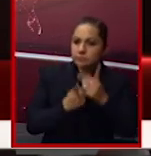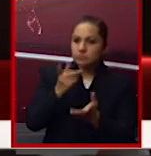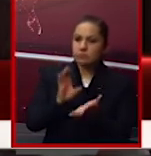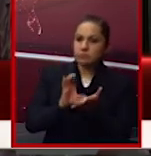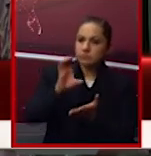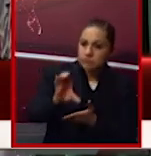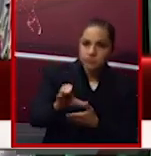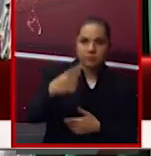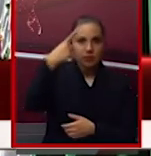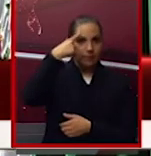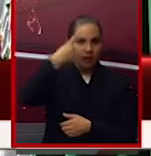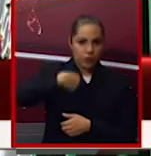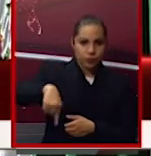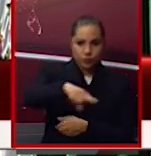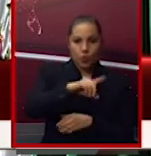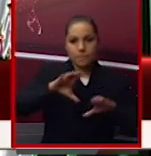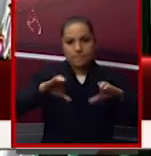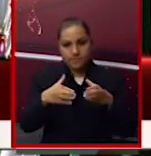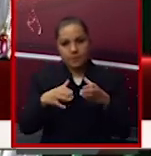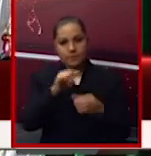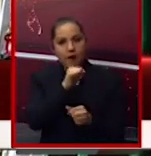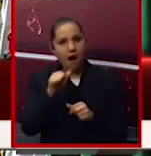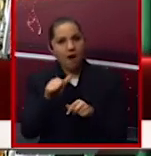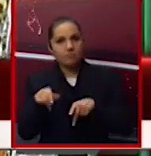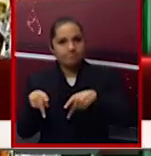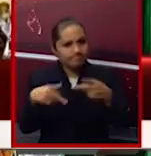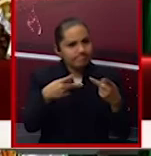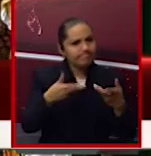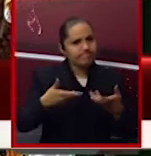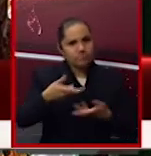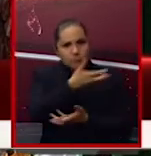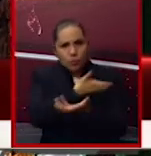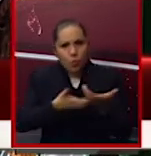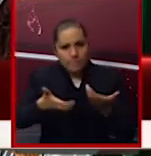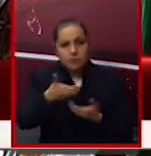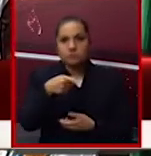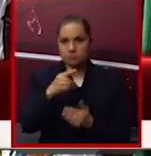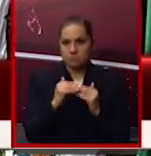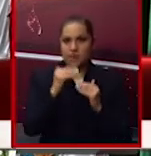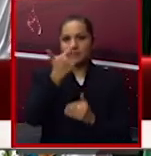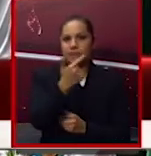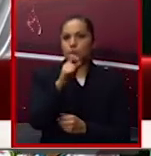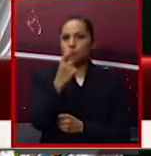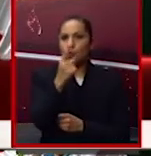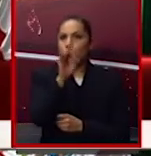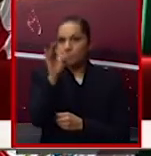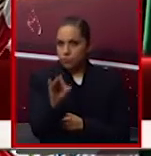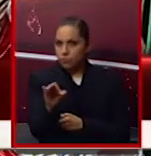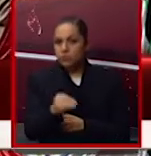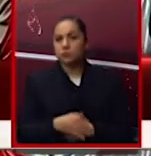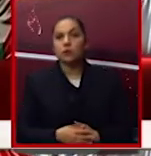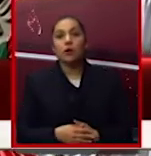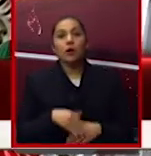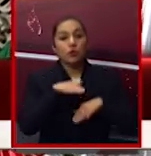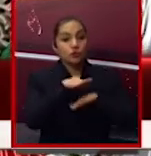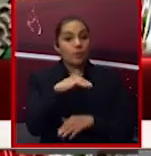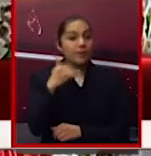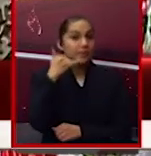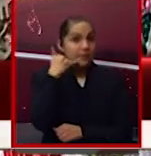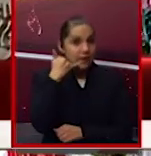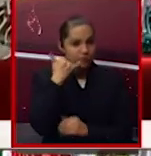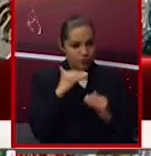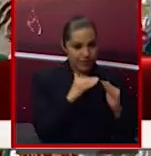por la banca comercial creció 7.1%. El costo en telefonía fija